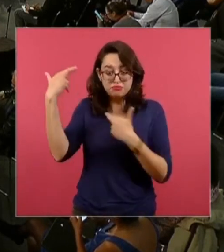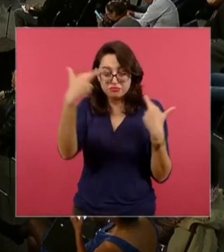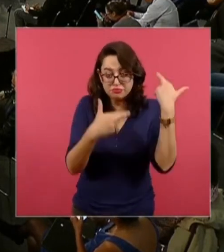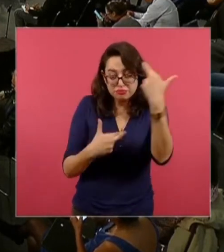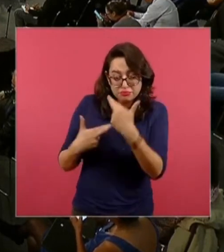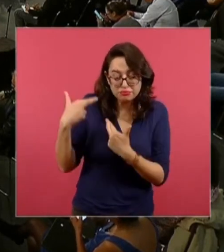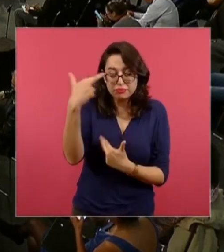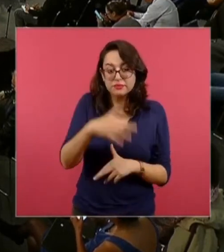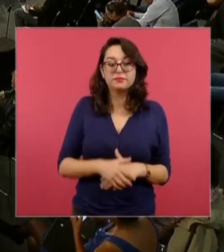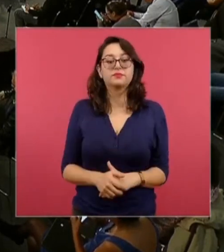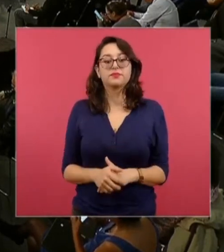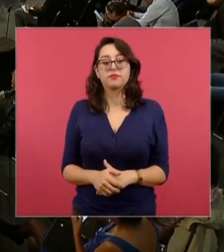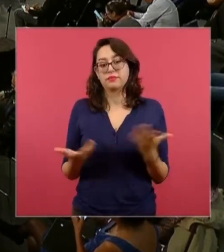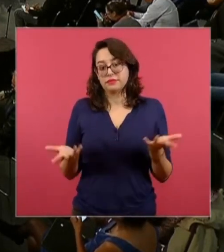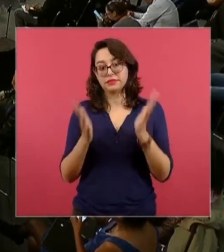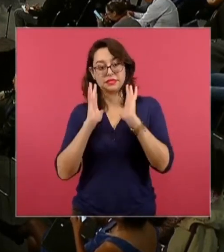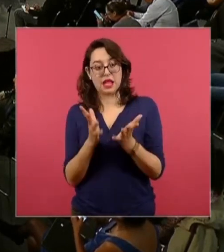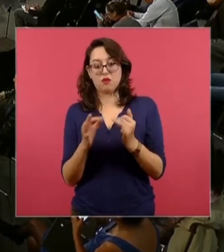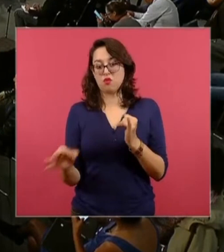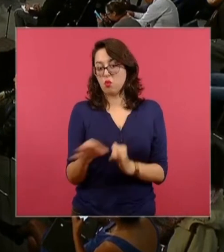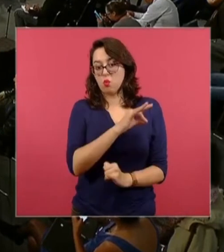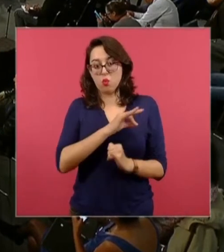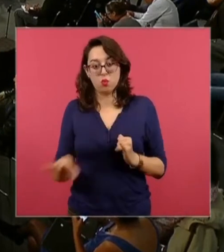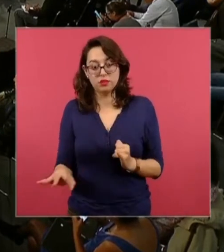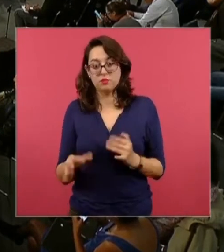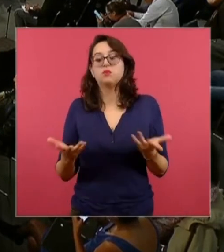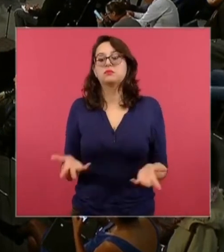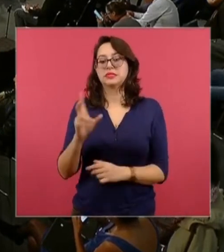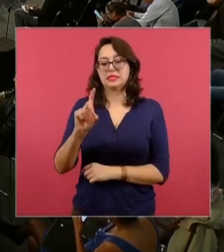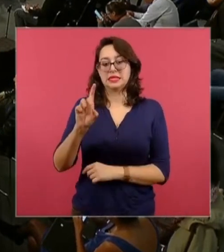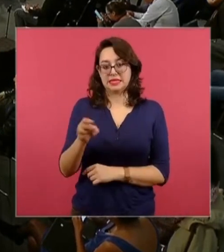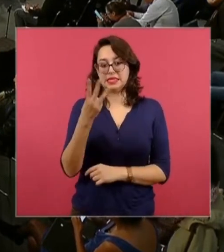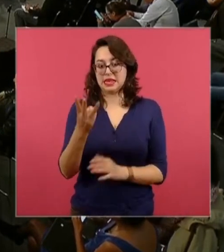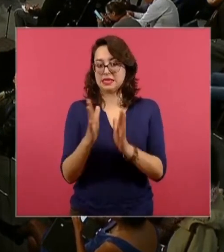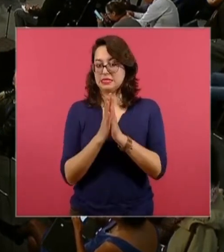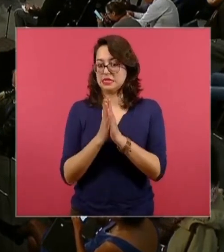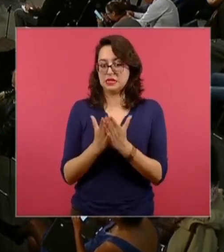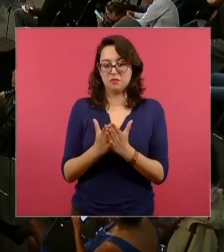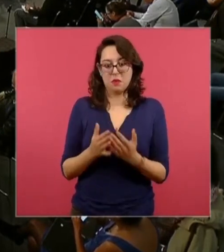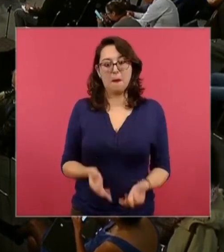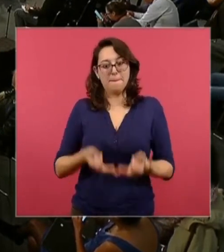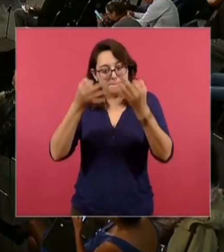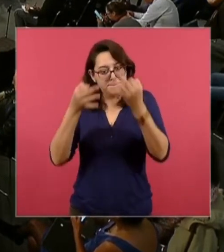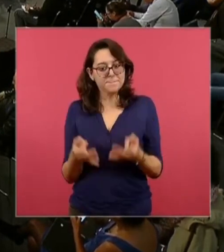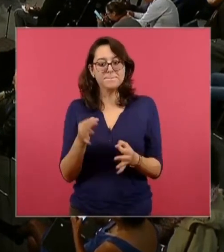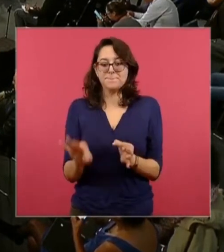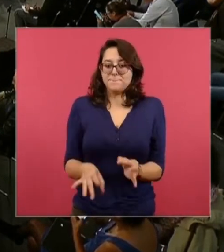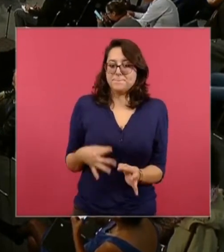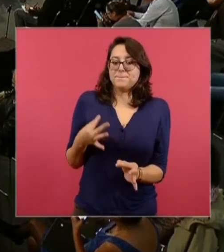innovadores. Y lo que vemos en la familia de primaria son 33 libros terminados,